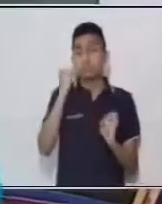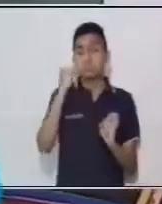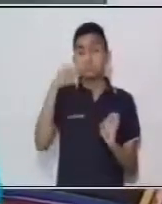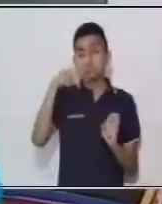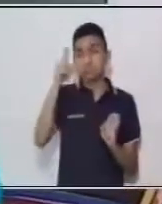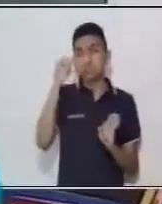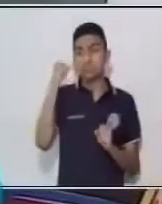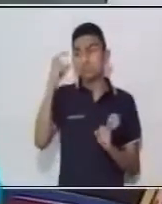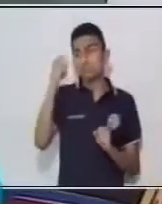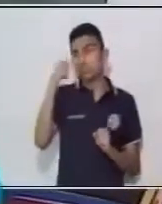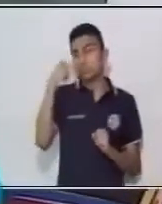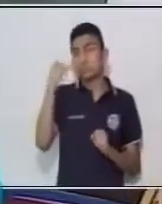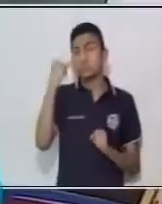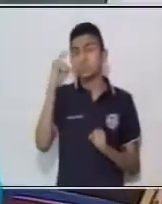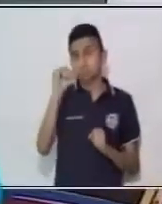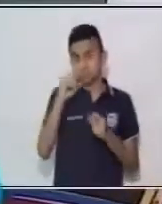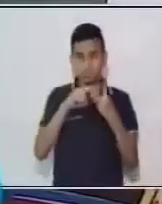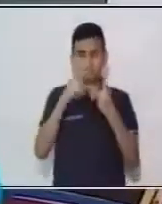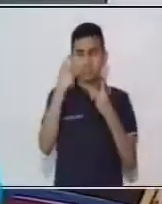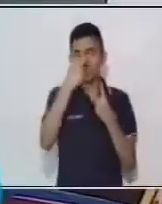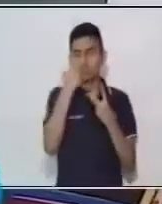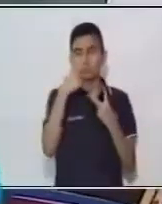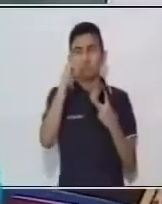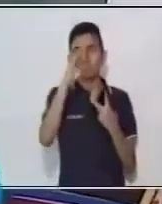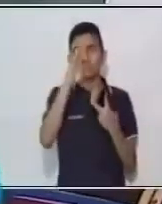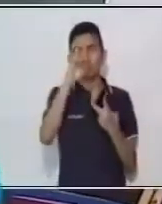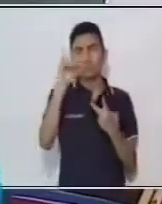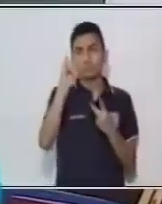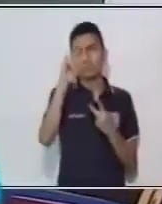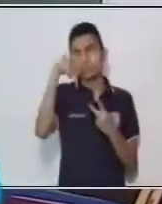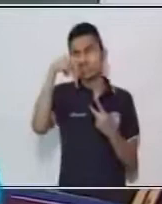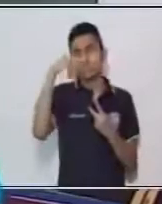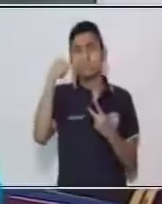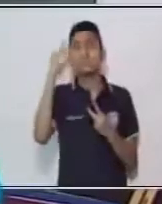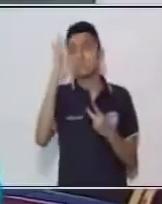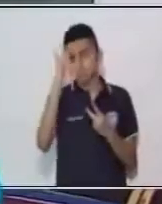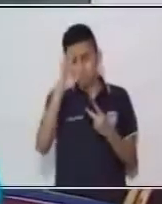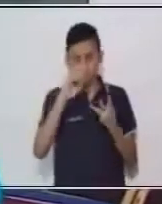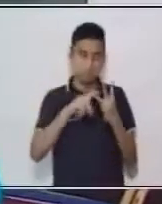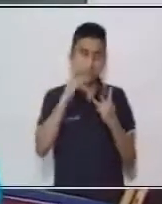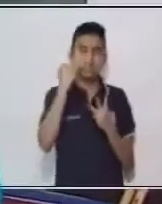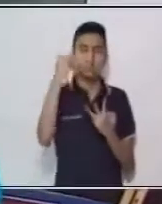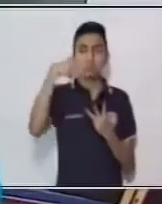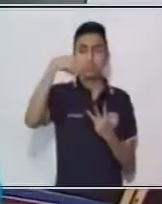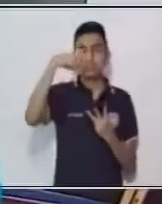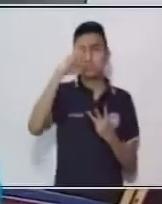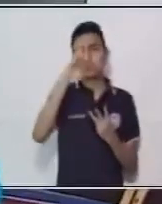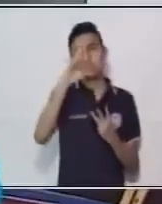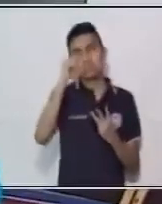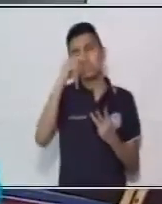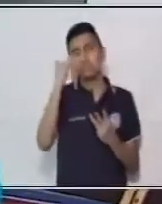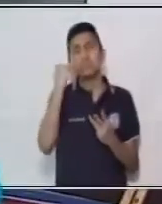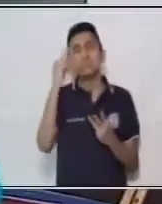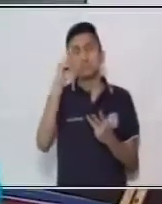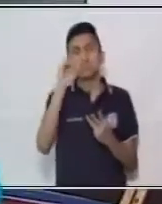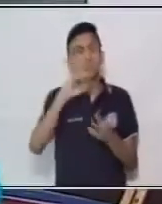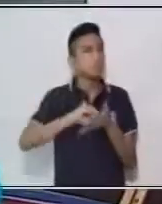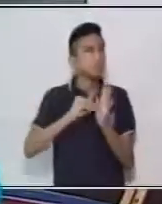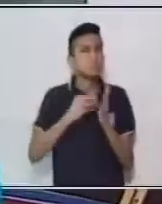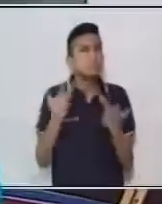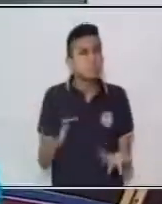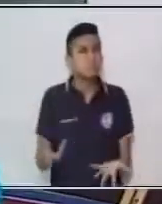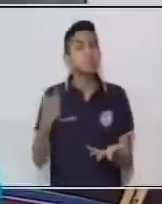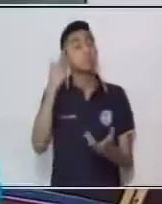indicativo, subjuntivo o imperativo. El indicativo nos trata de